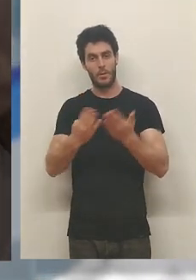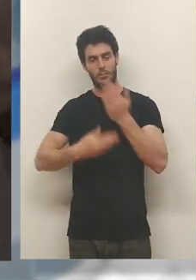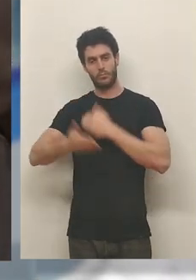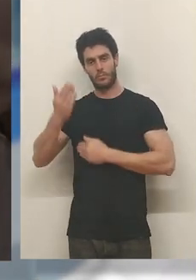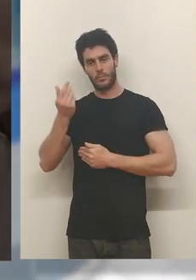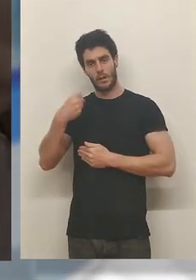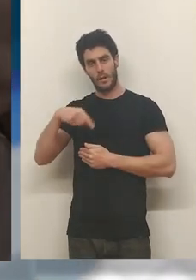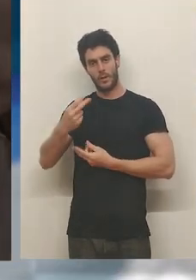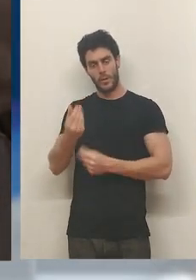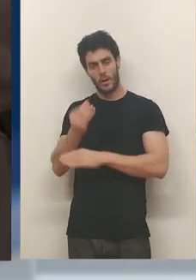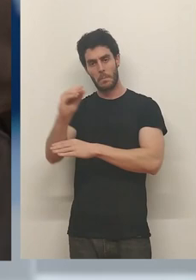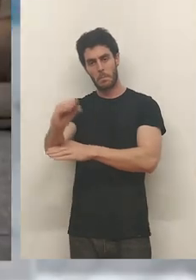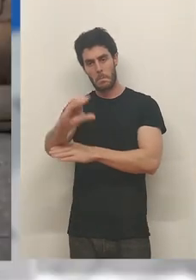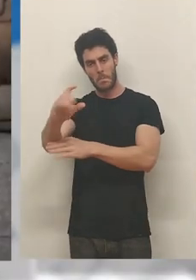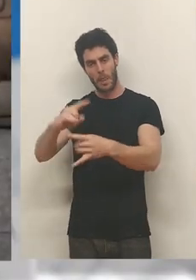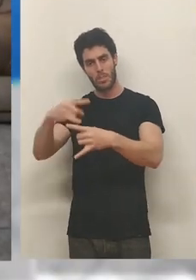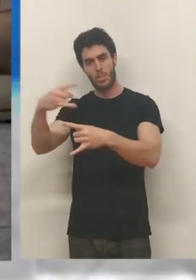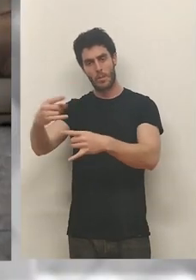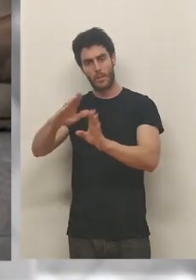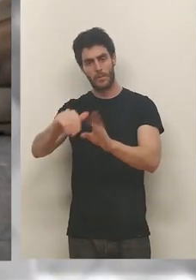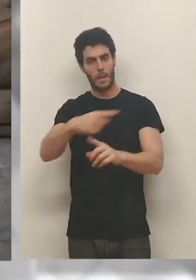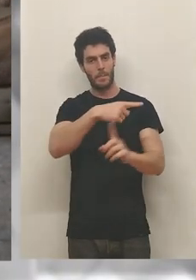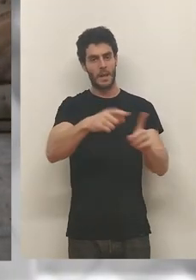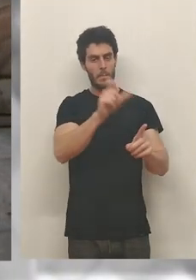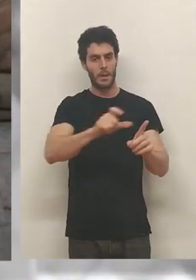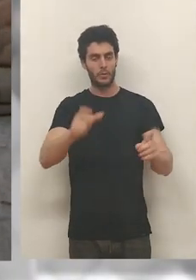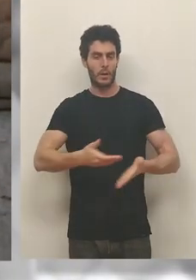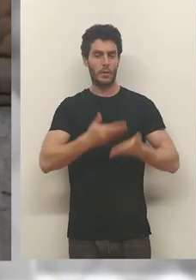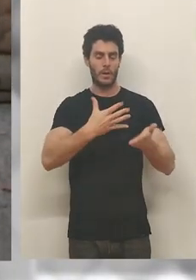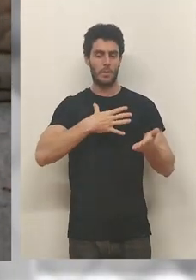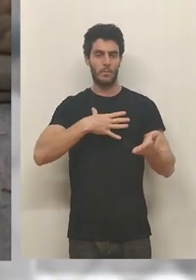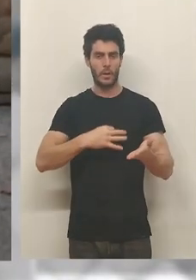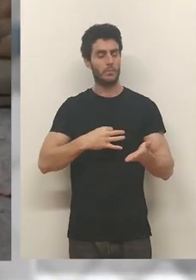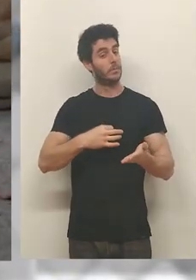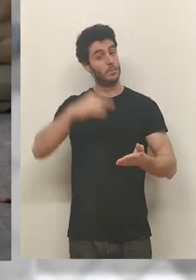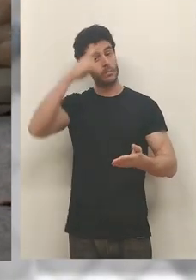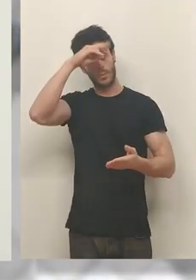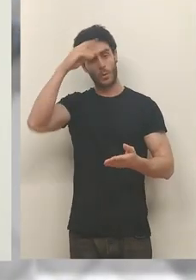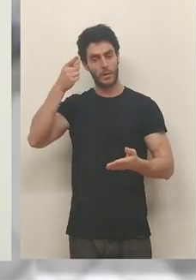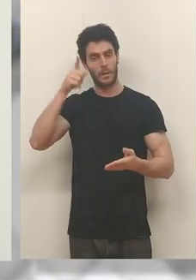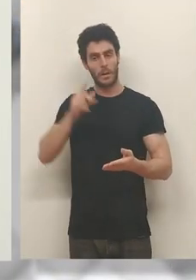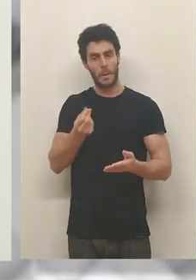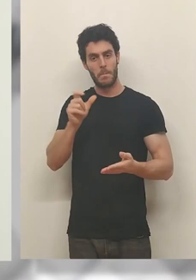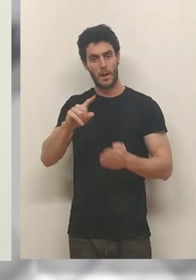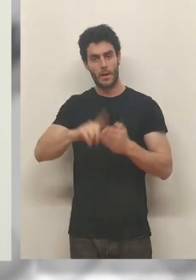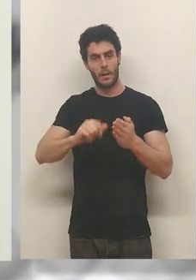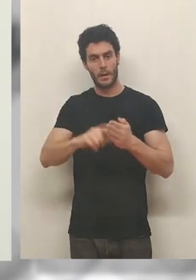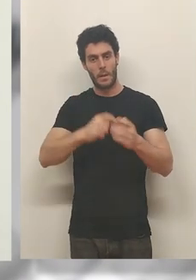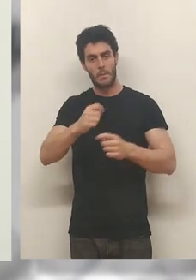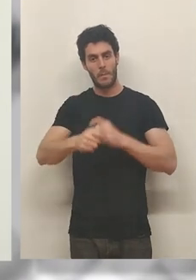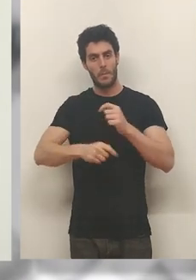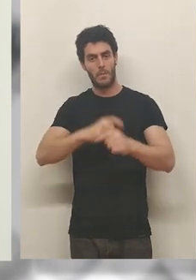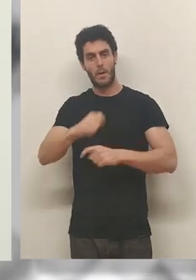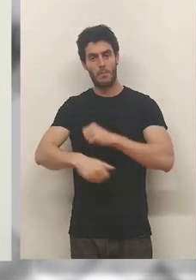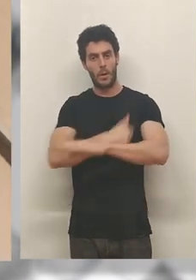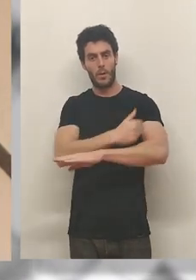comparación con 2019, han destinado el doble del dinero para ayudar a la mitad de personas. Un dato preocupante y que dibuja una realidad en la que el precio